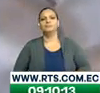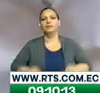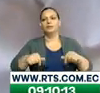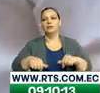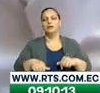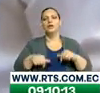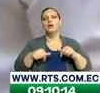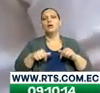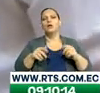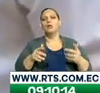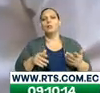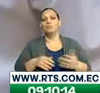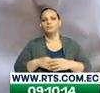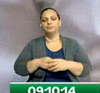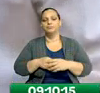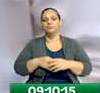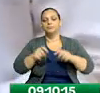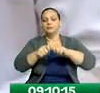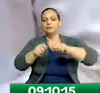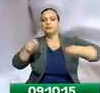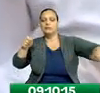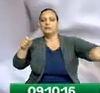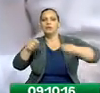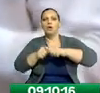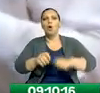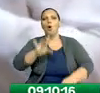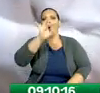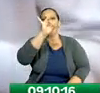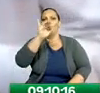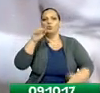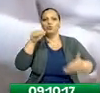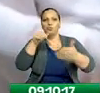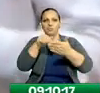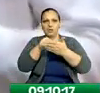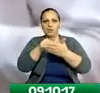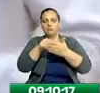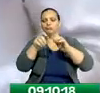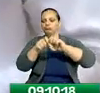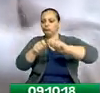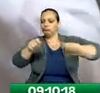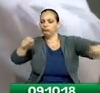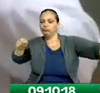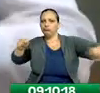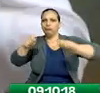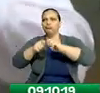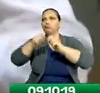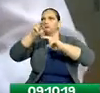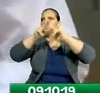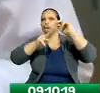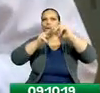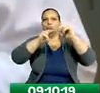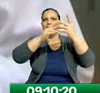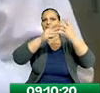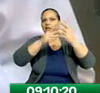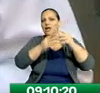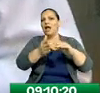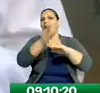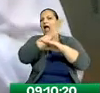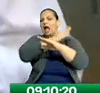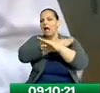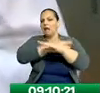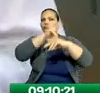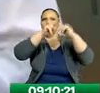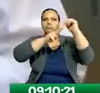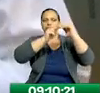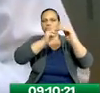8.000 metros cuadrados de construcción, 75 camas con oxígeno se inauguran en este momento para atender